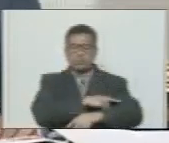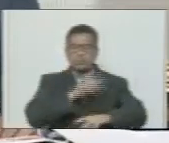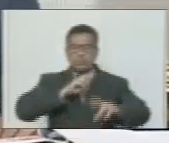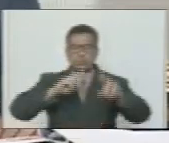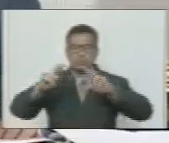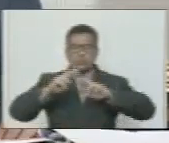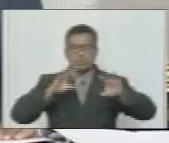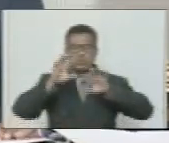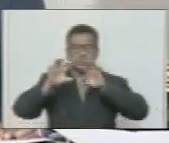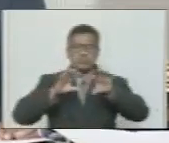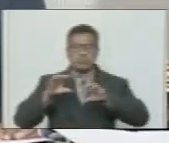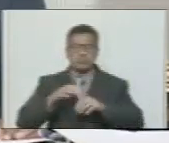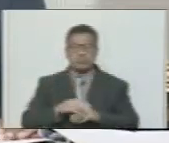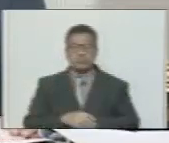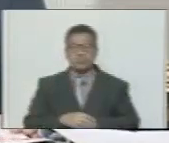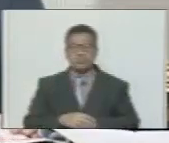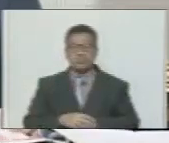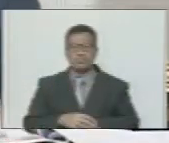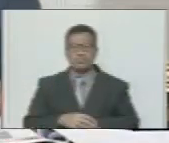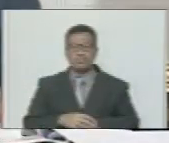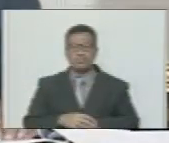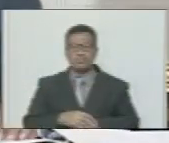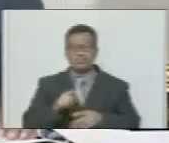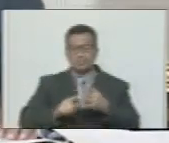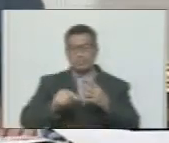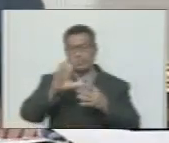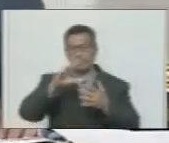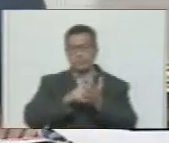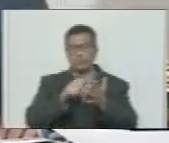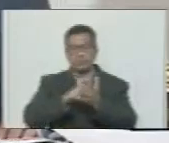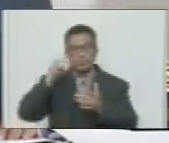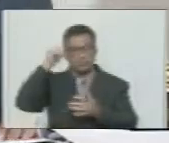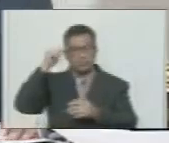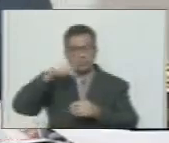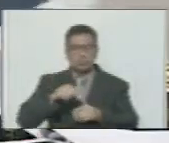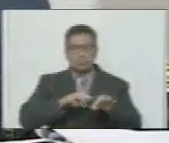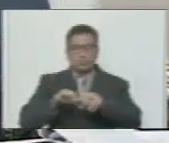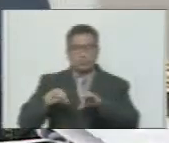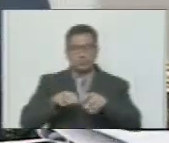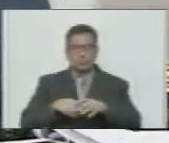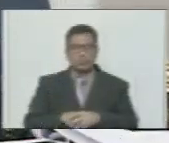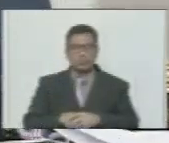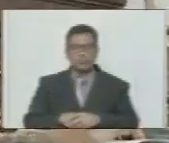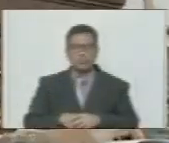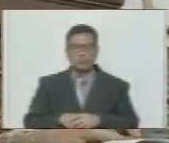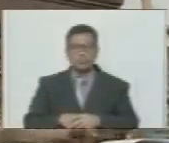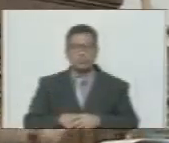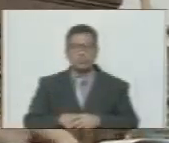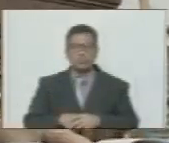Poder Popular para las Relaciones Exteriores. Quinto punto del orden del día, ciudadana secretaria.